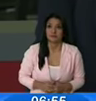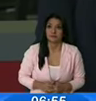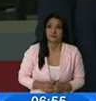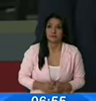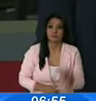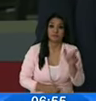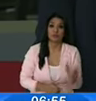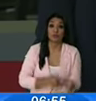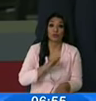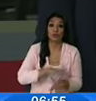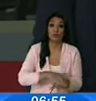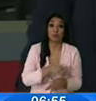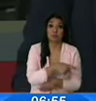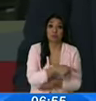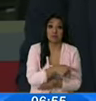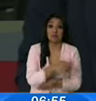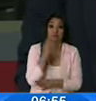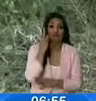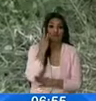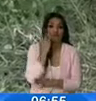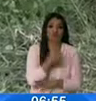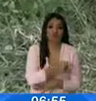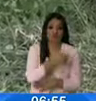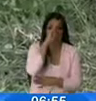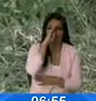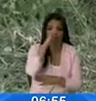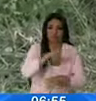responsable de siniestro fue detenida.